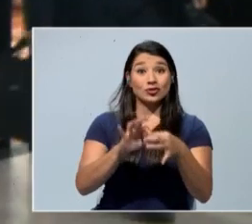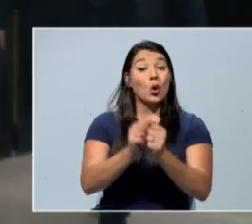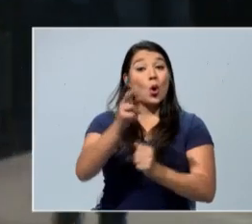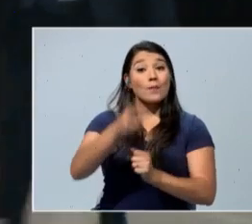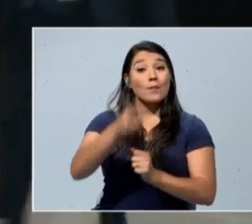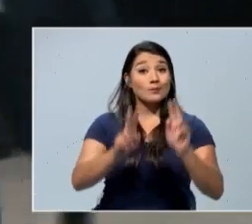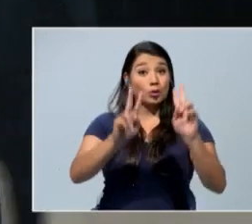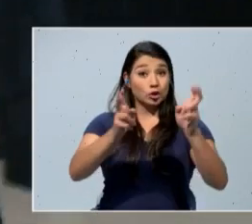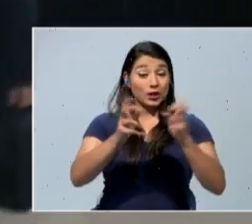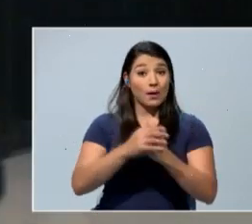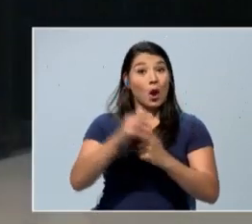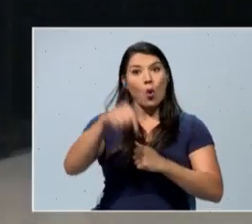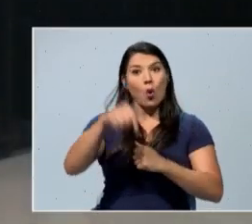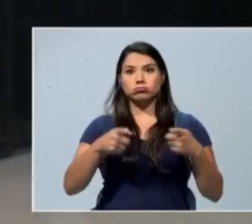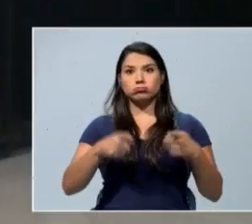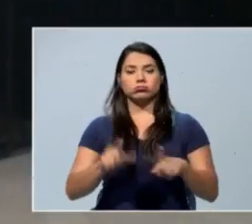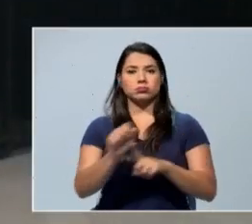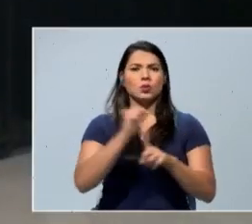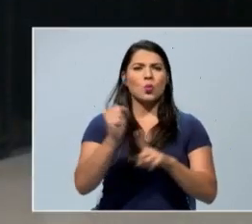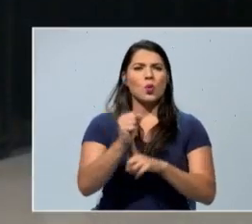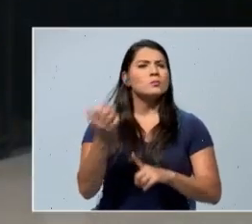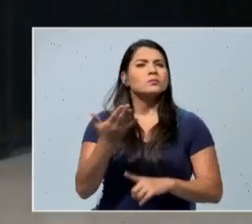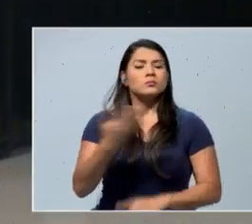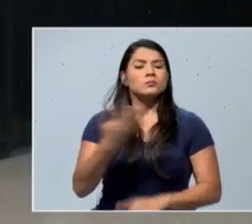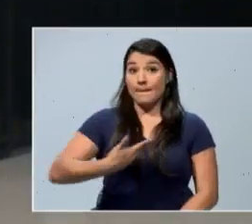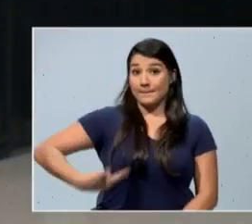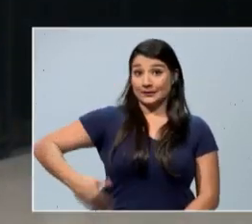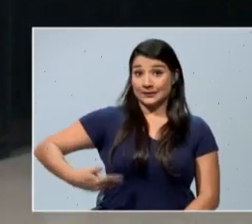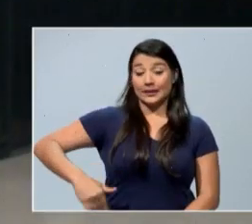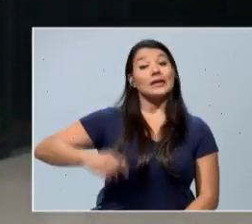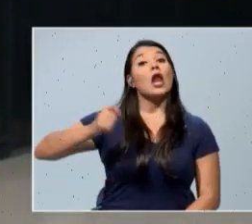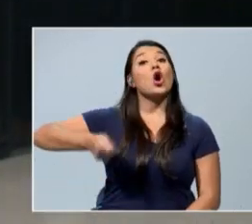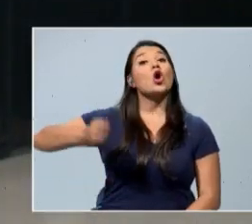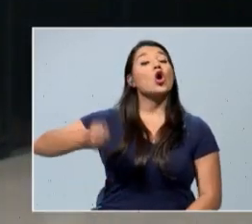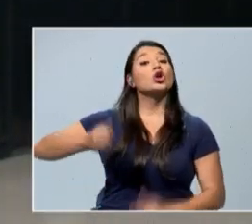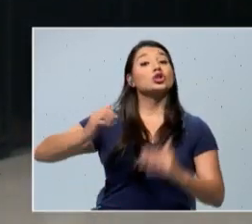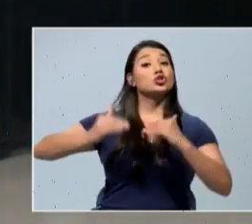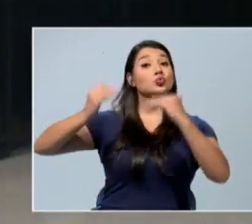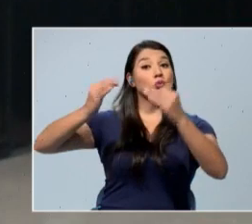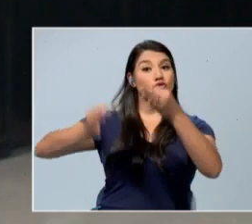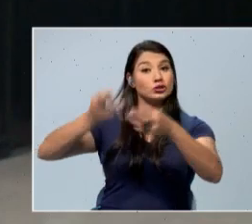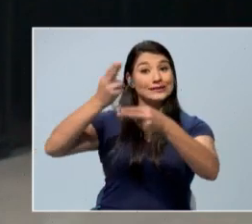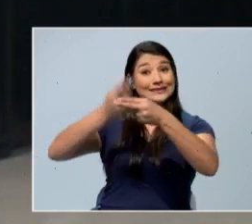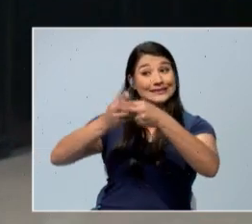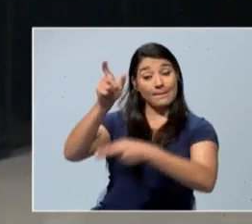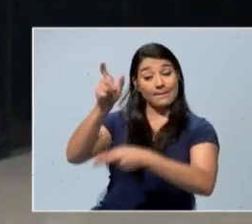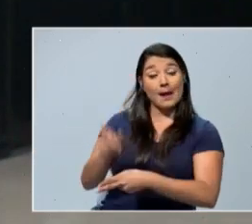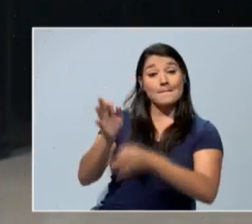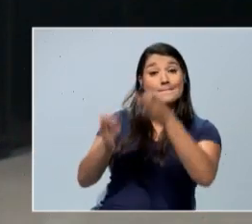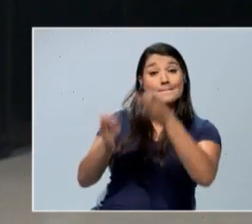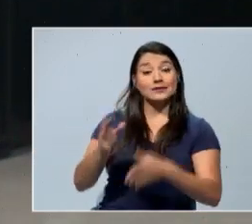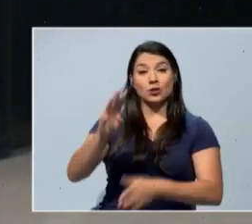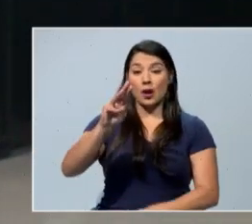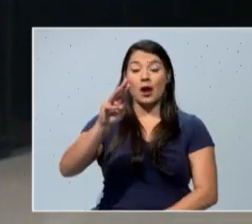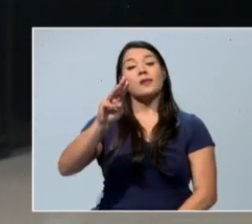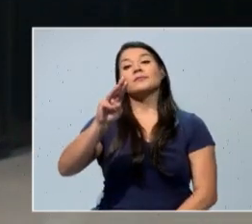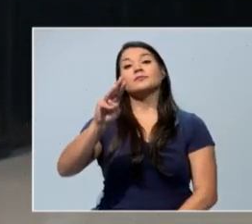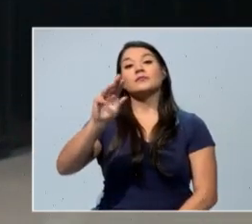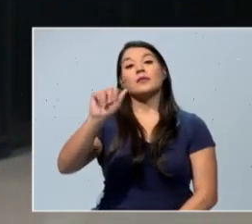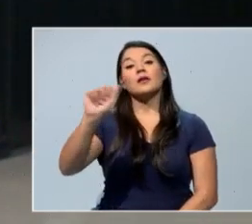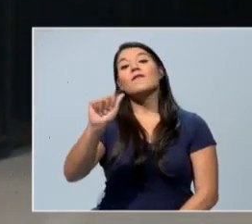se presentó una situación que fue que el presidente de la Corte Suprema de Justicia, el magistrado Fernando Cruz, le envió una carta al diputado